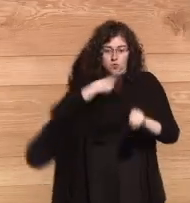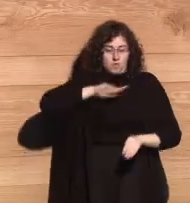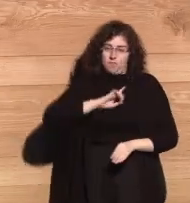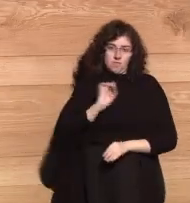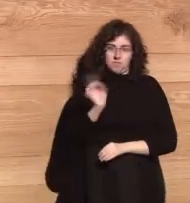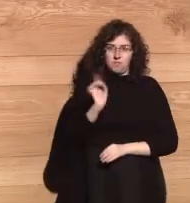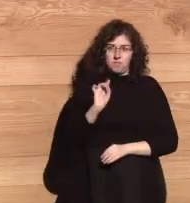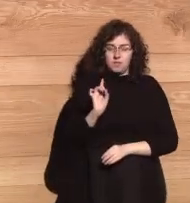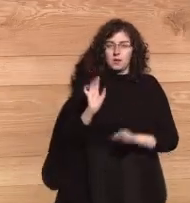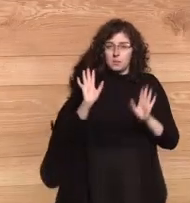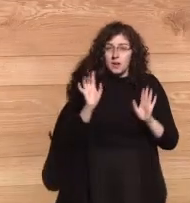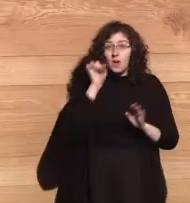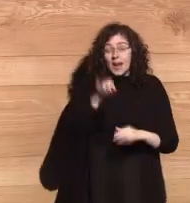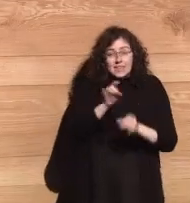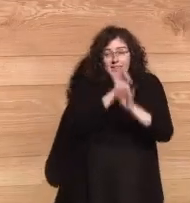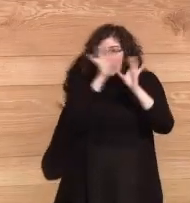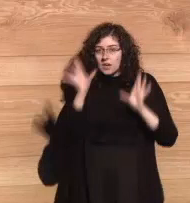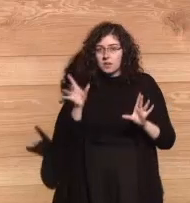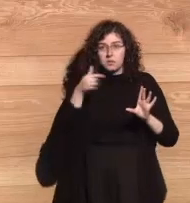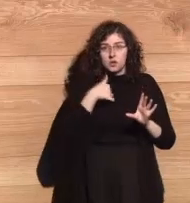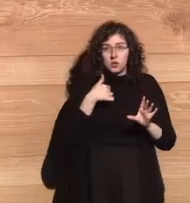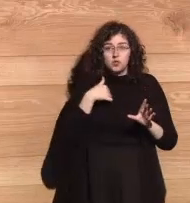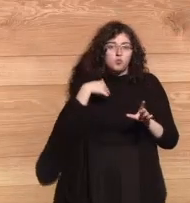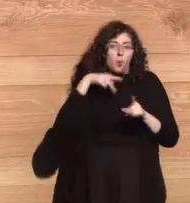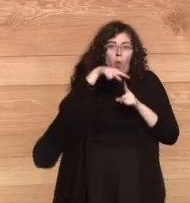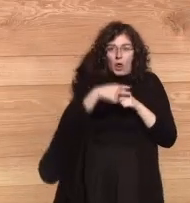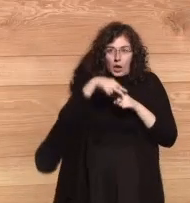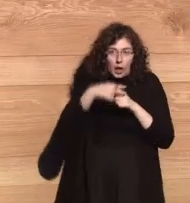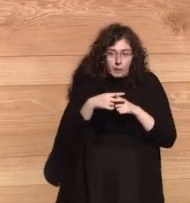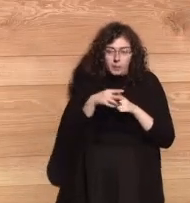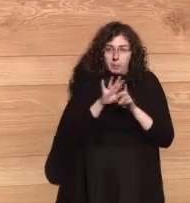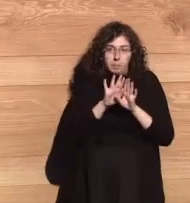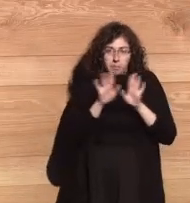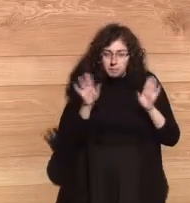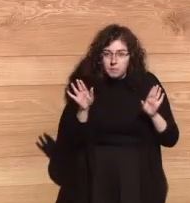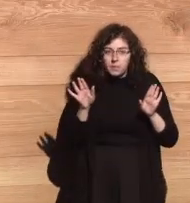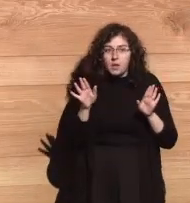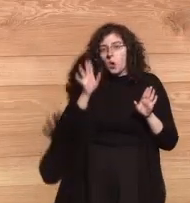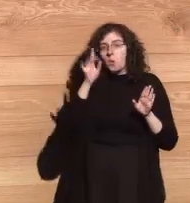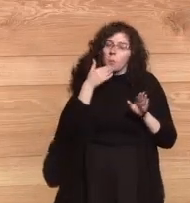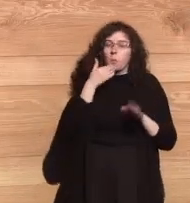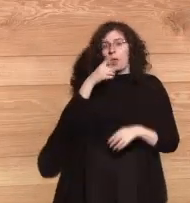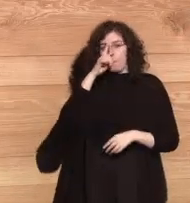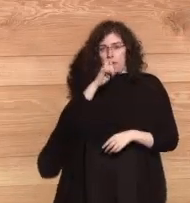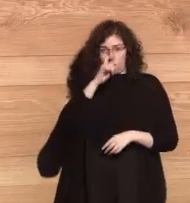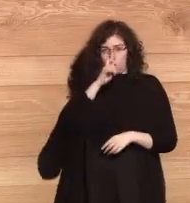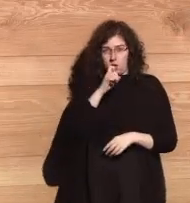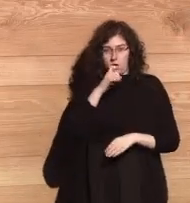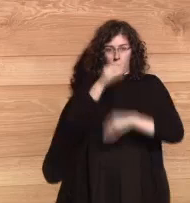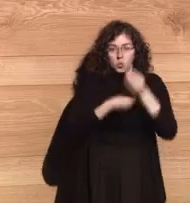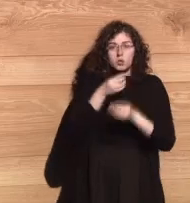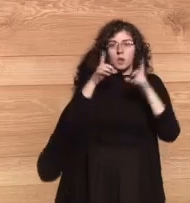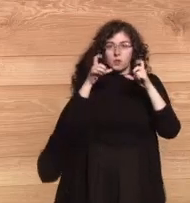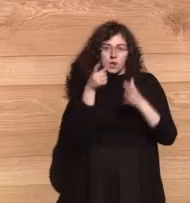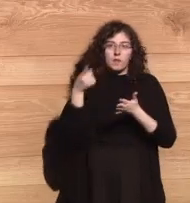nosotros. Pero ahí estaba clarísimo para mí que yo era un instrumento apenas así como de memoria, ¿no? De usar la